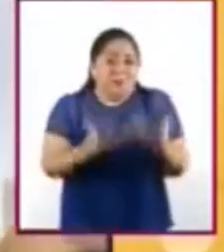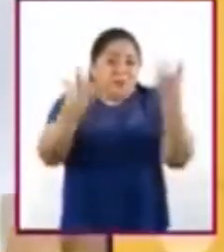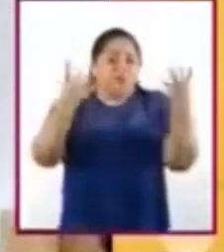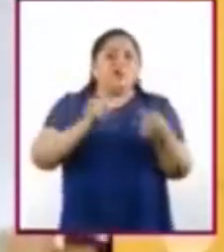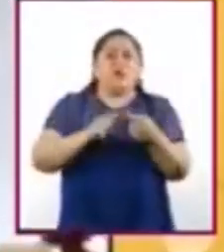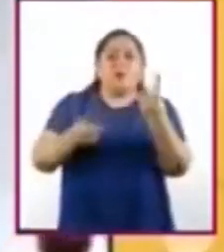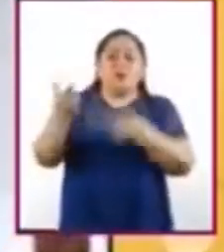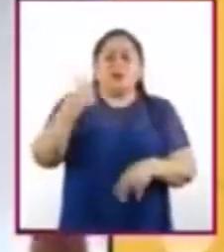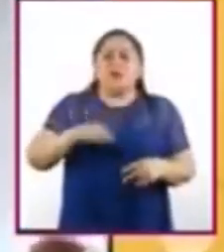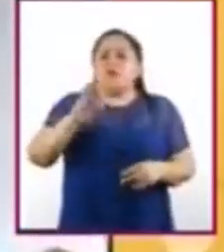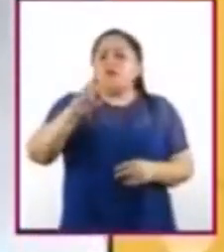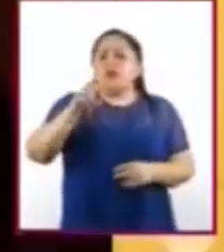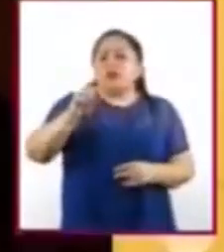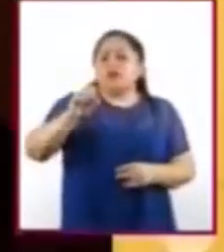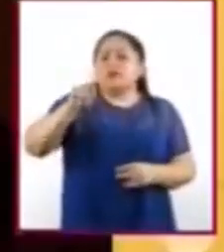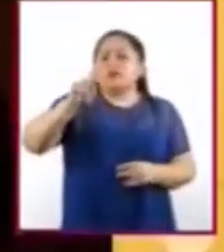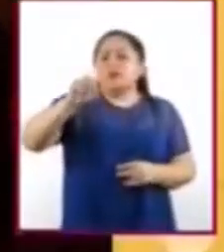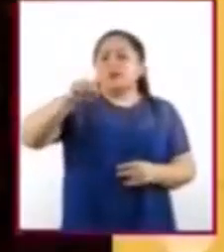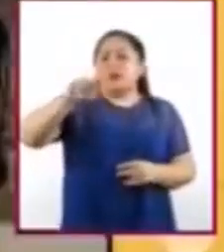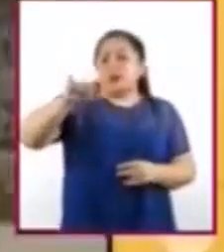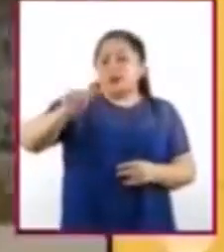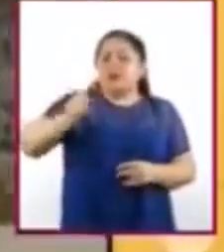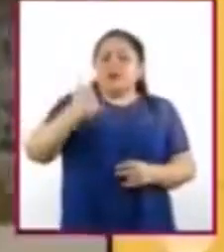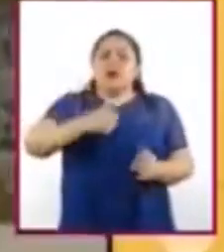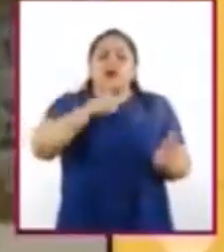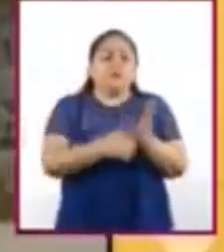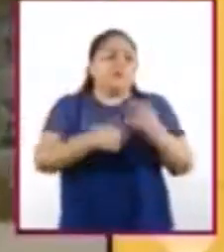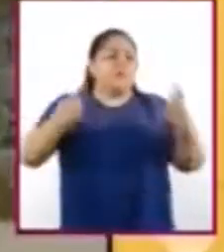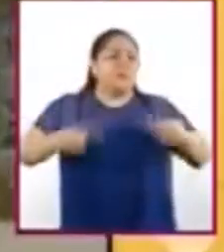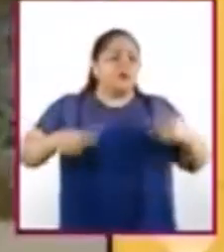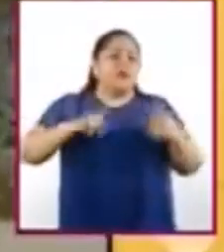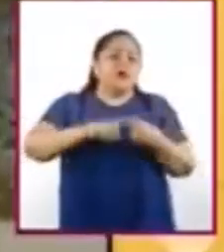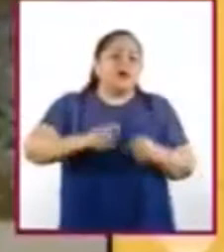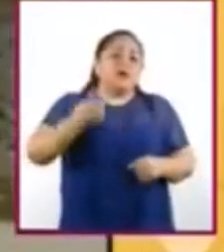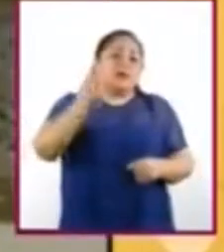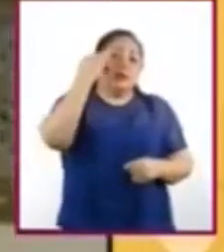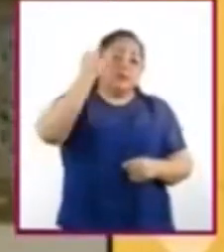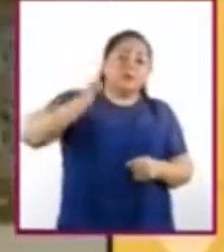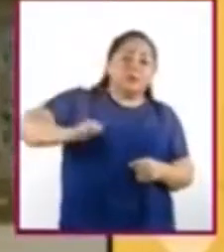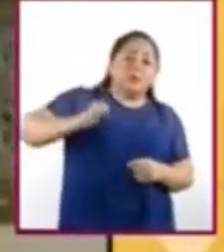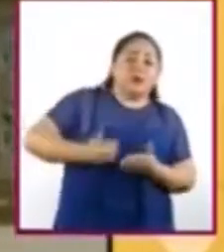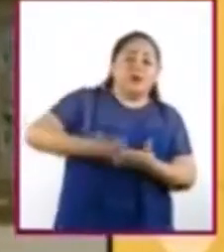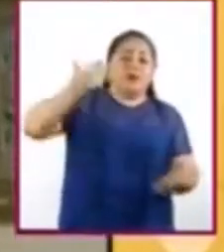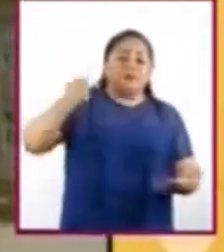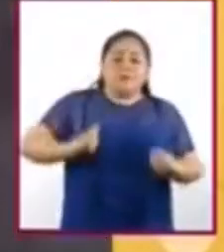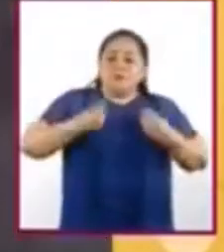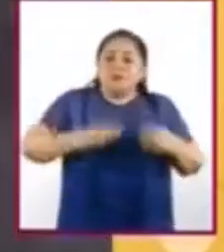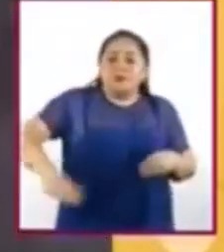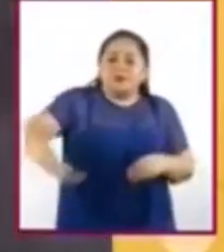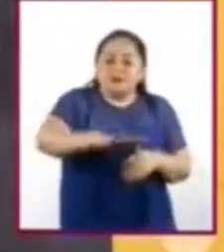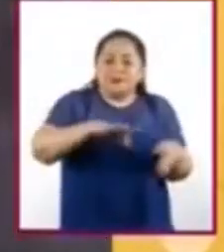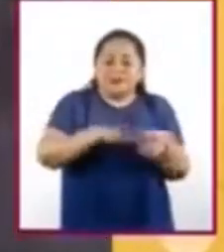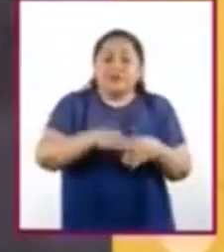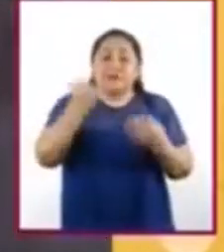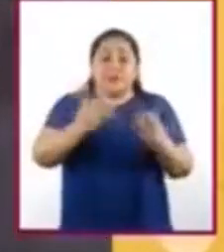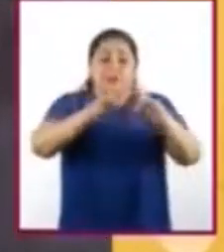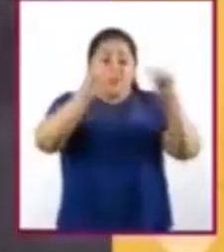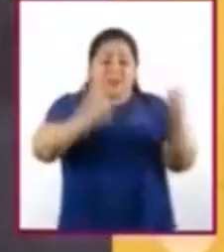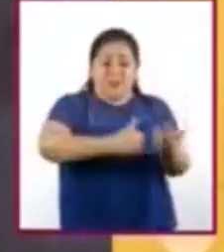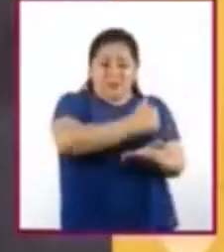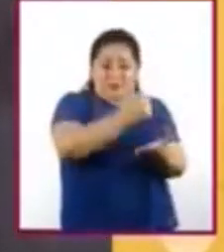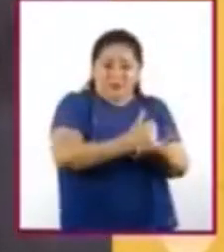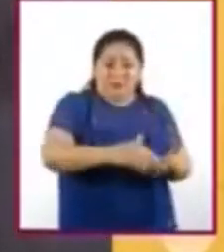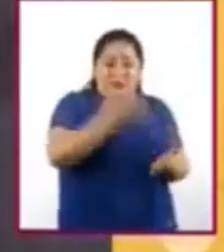de fuentes primarias como crónicas y cartas de personas que vivieron en la época en poblados cercanos, y de las ruinas de la ciudad que